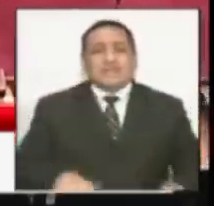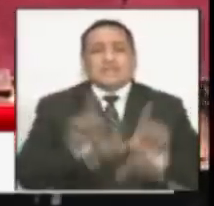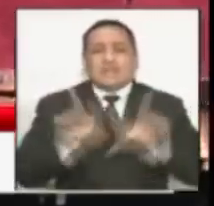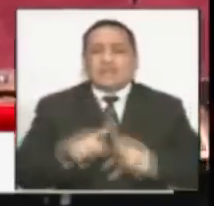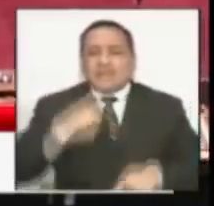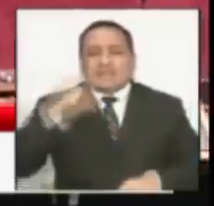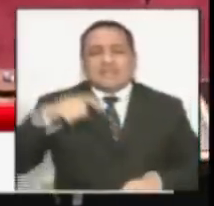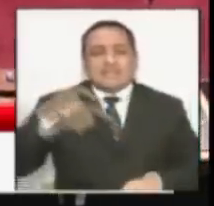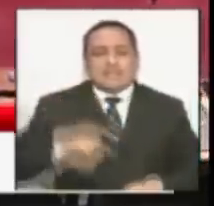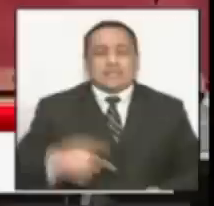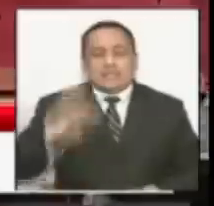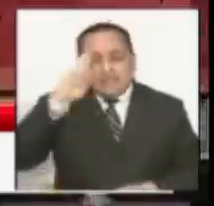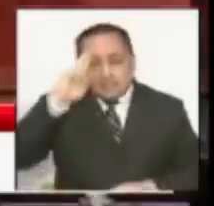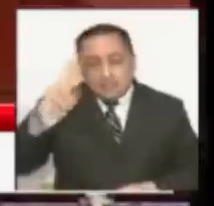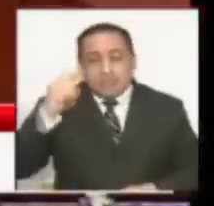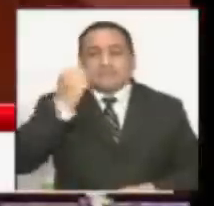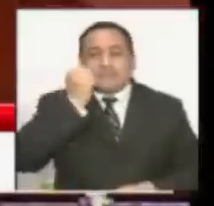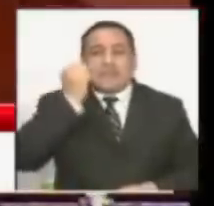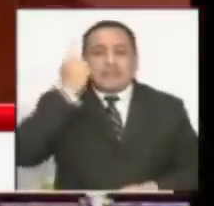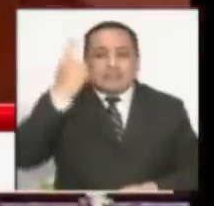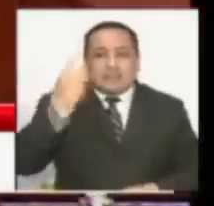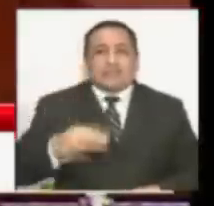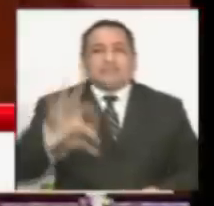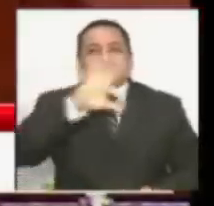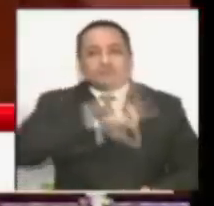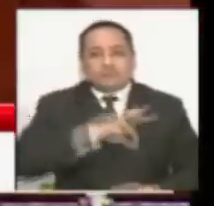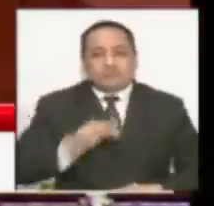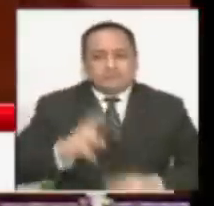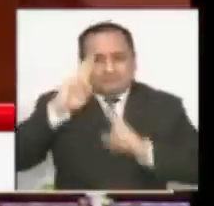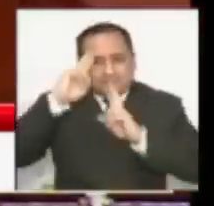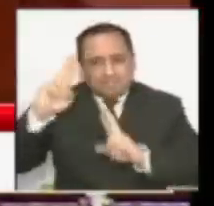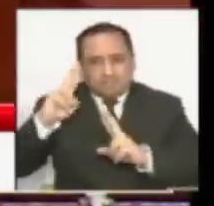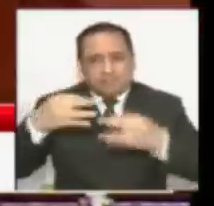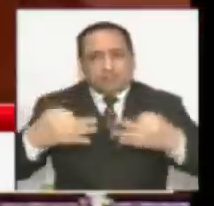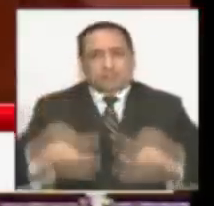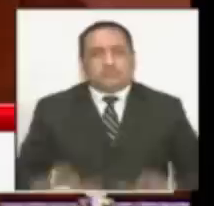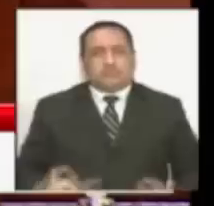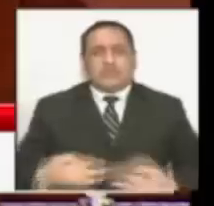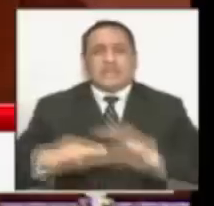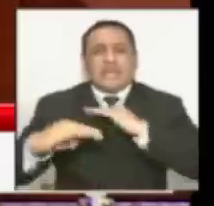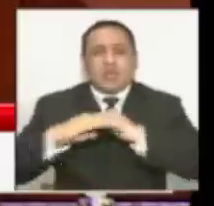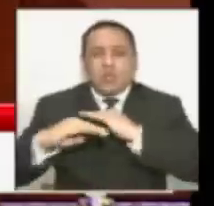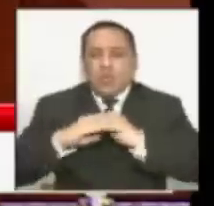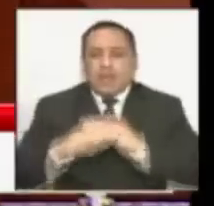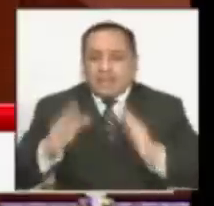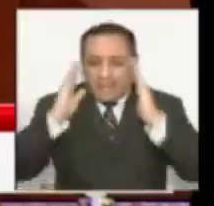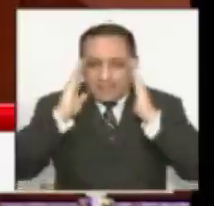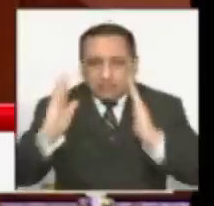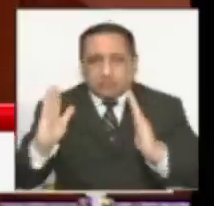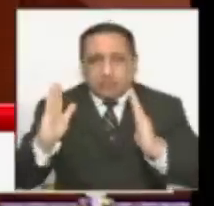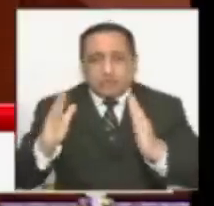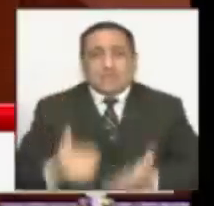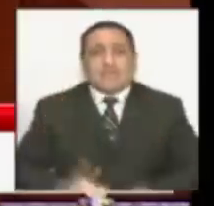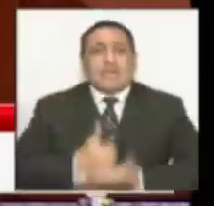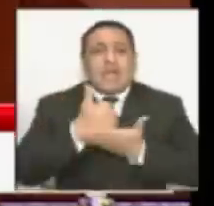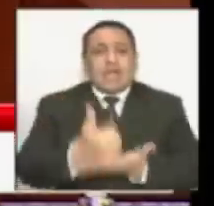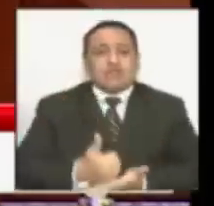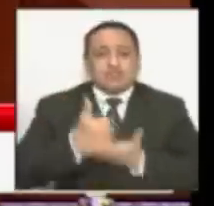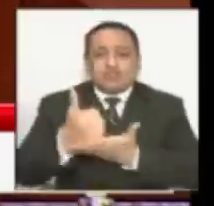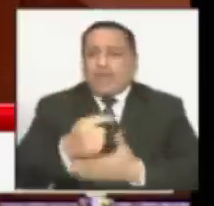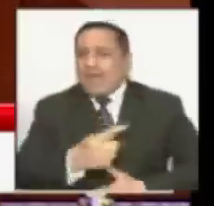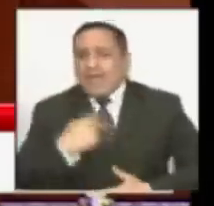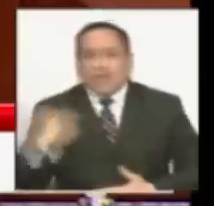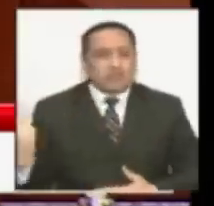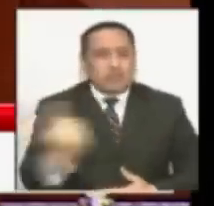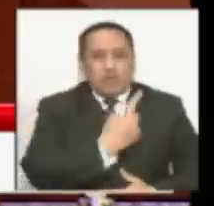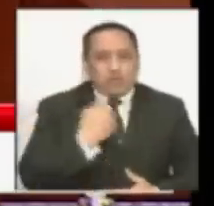demandas de reconocimiento y de dignidad, de igualdad de trato y de oportunidades para